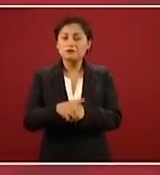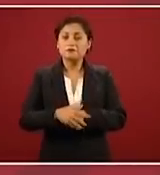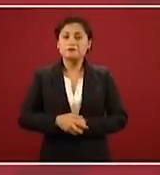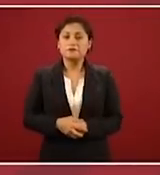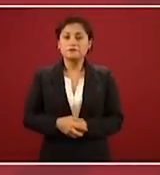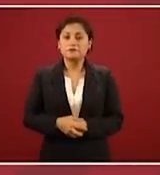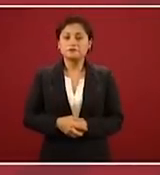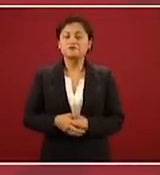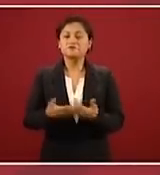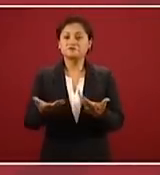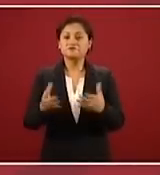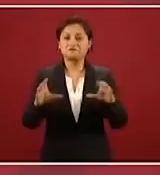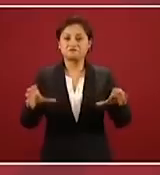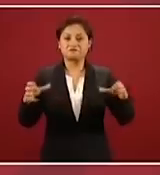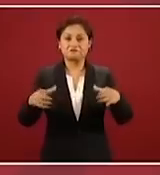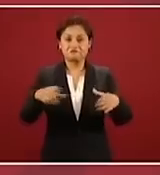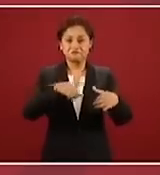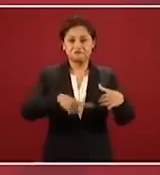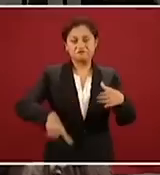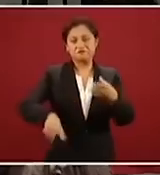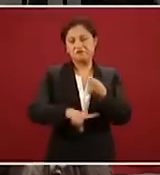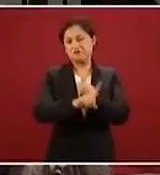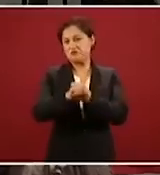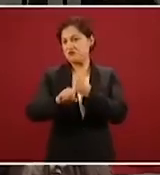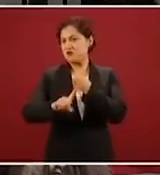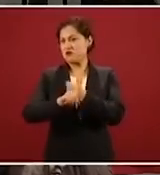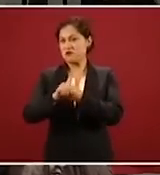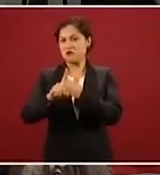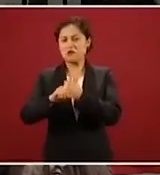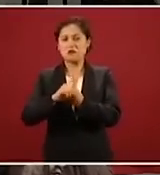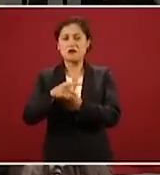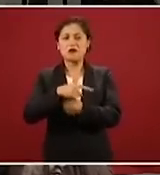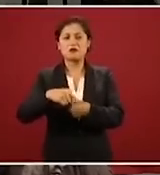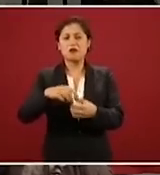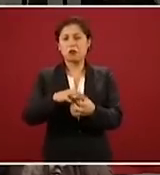más descompuestas, es de que